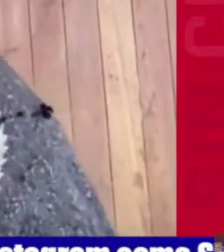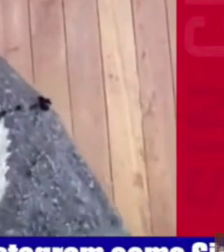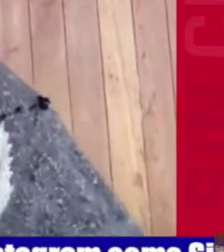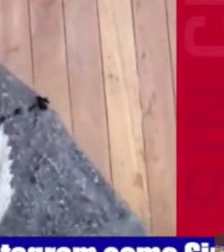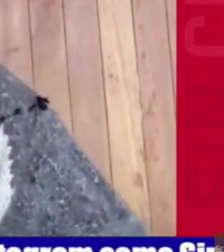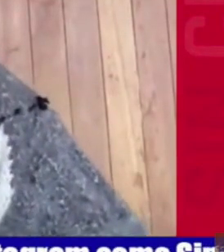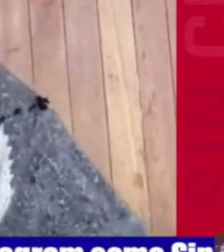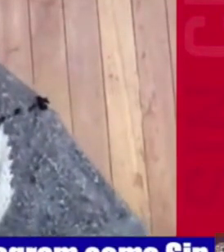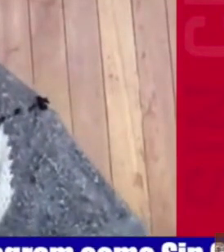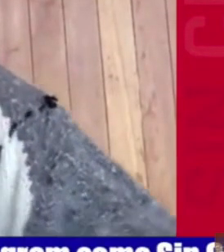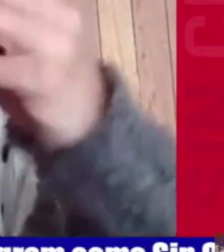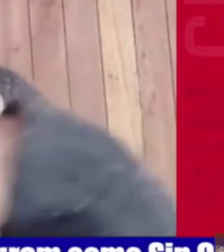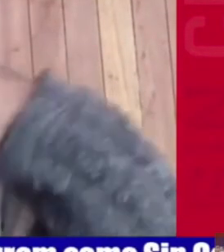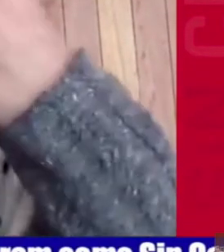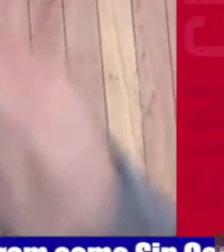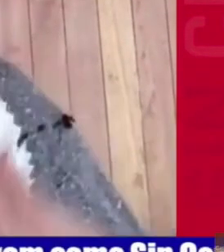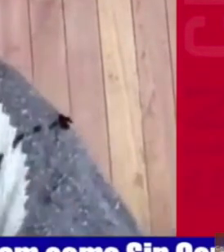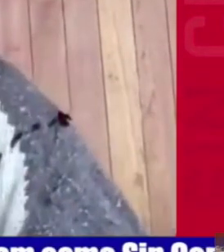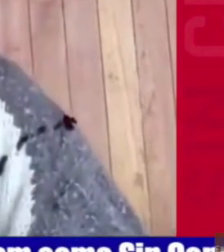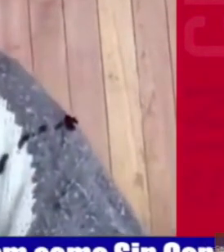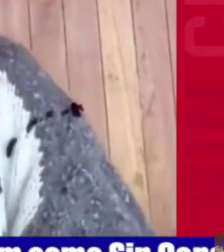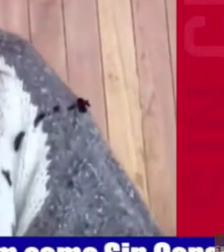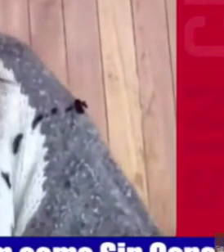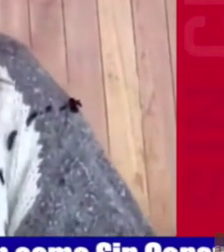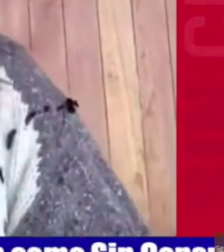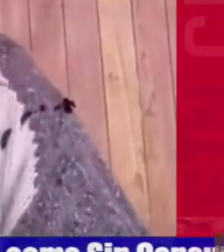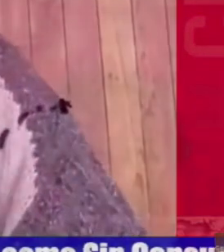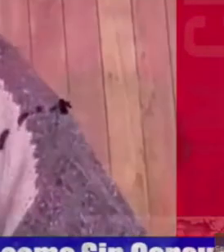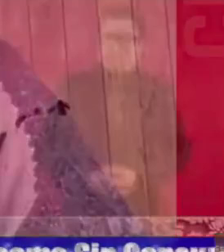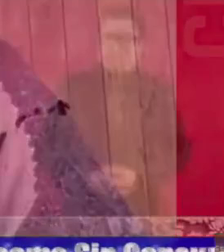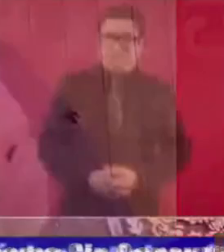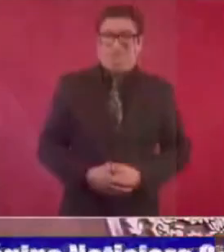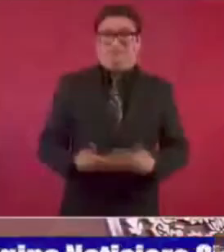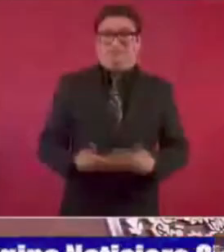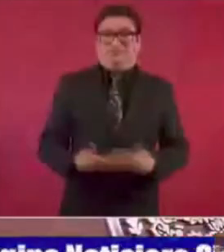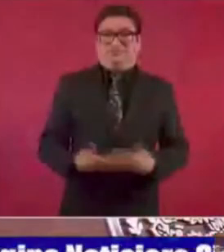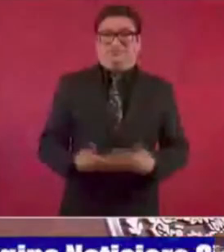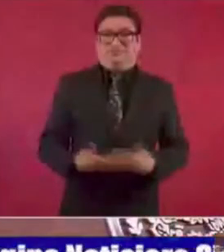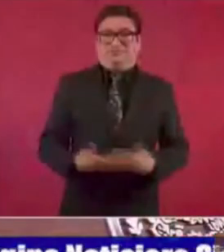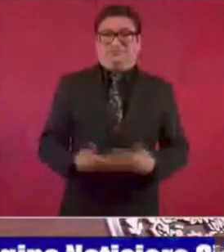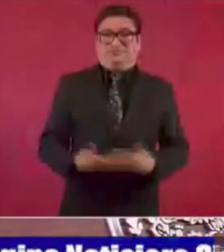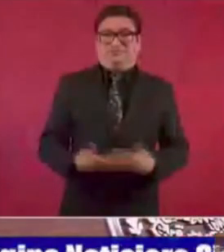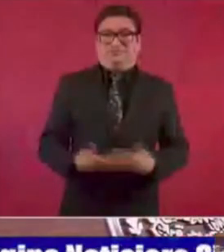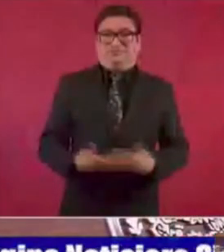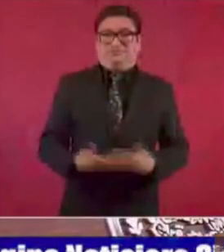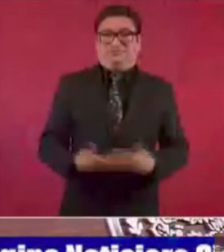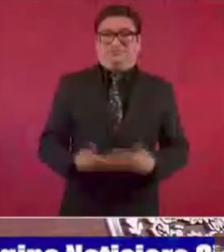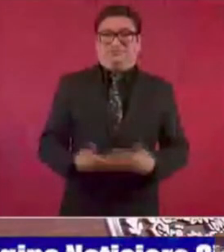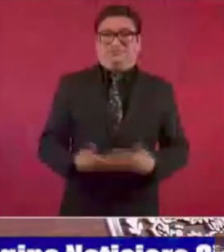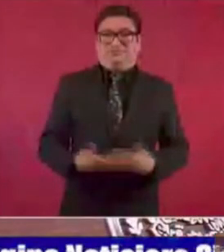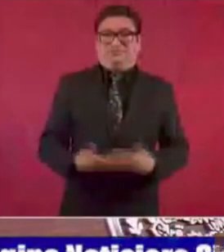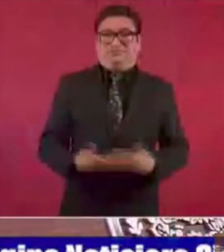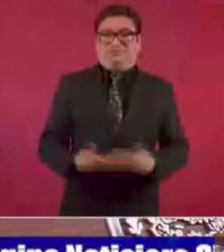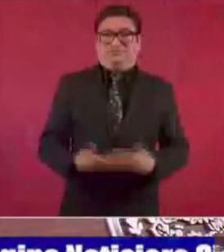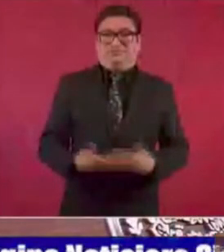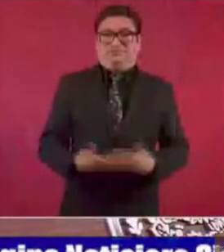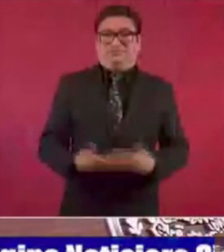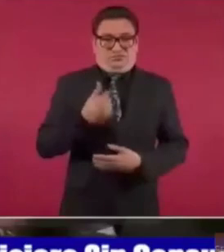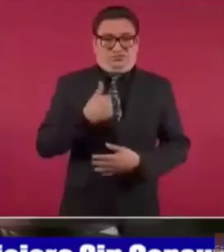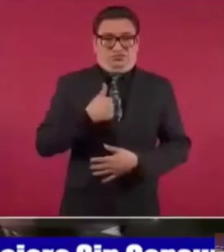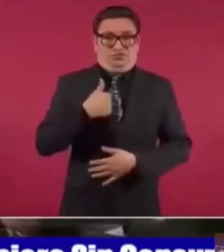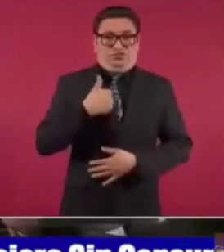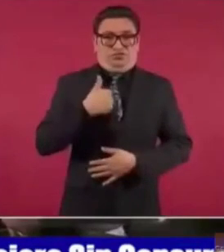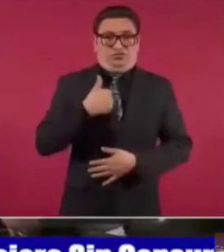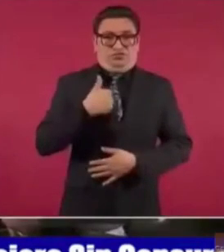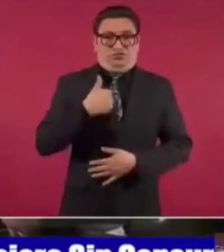representado una reivindicación de la importancia de un pueblo, de saber su historia como un componente de